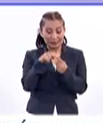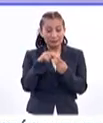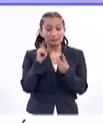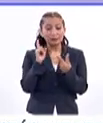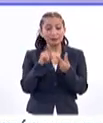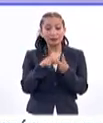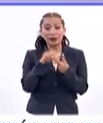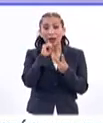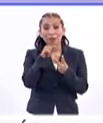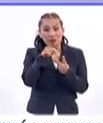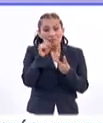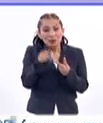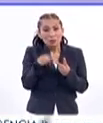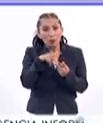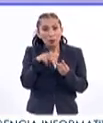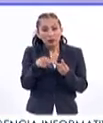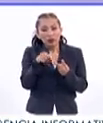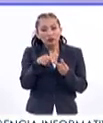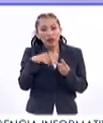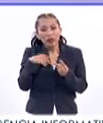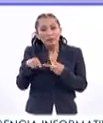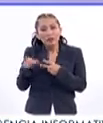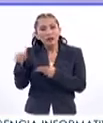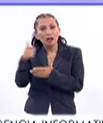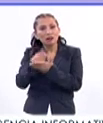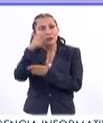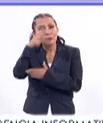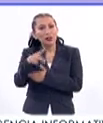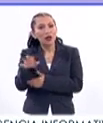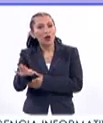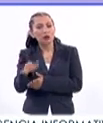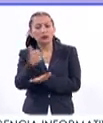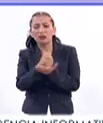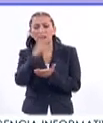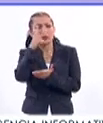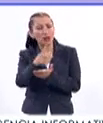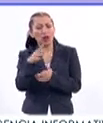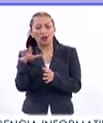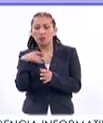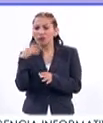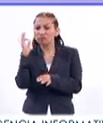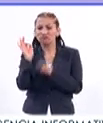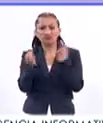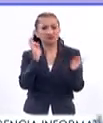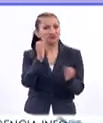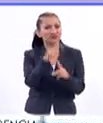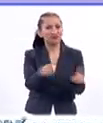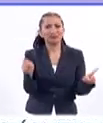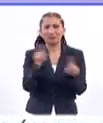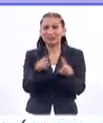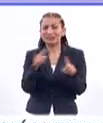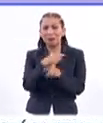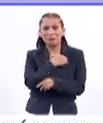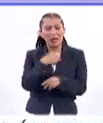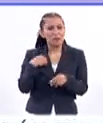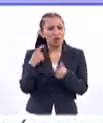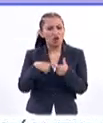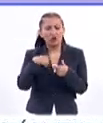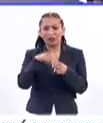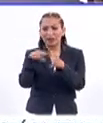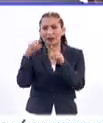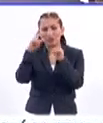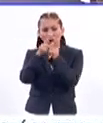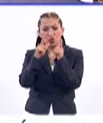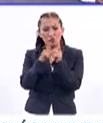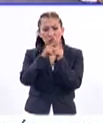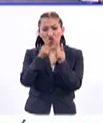bien, y además surge en la Ciudad de México. La Ciudad de México es receptora de integrantes de todas las